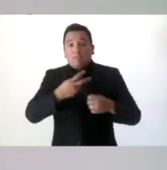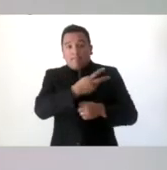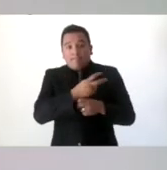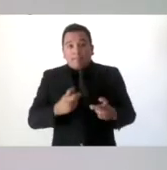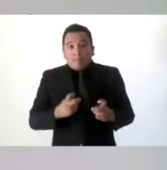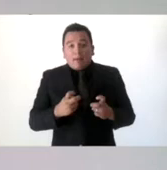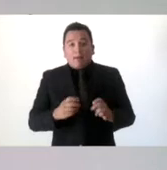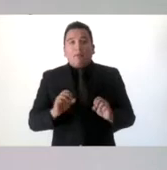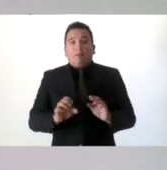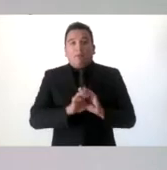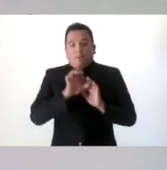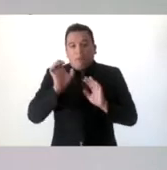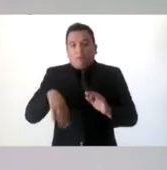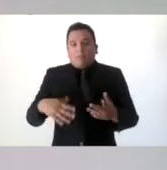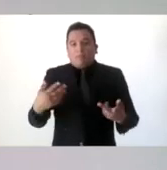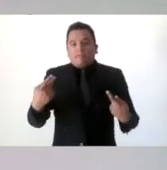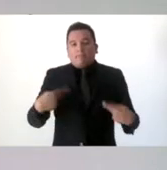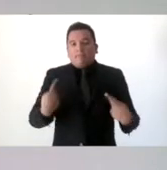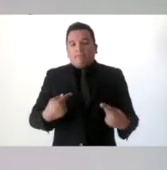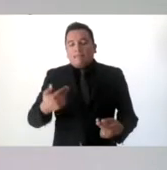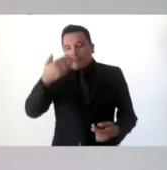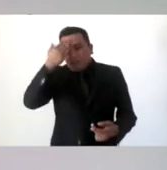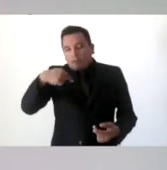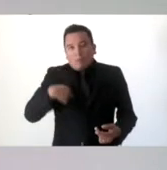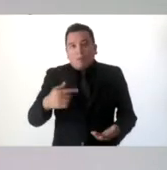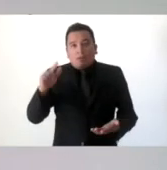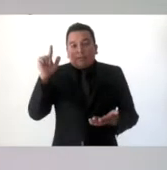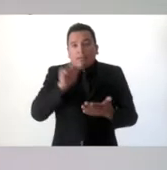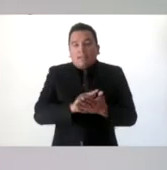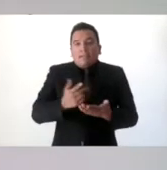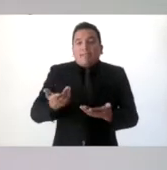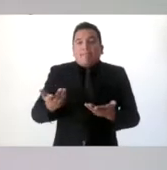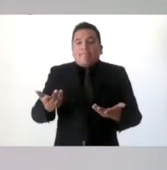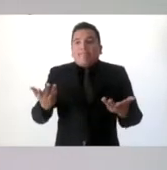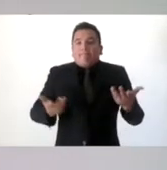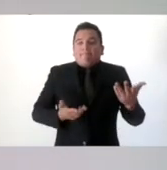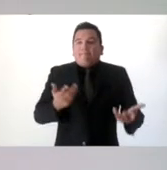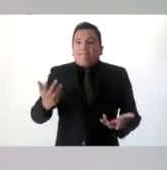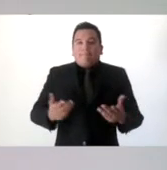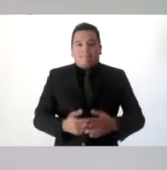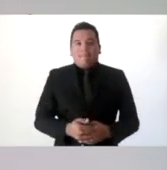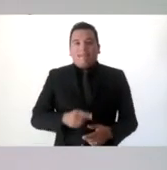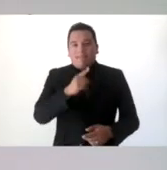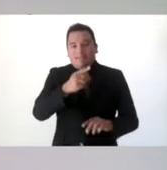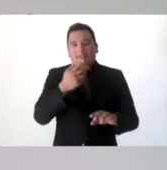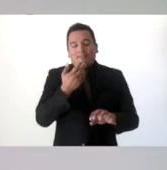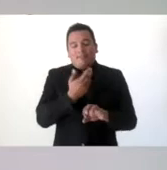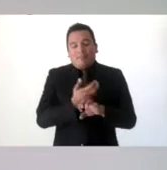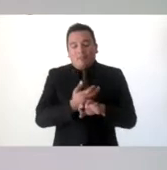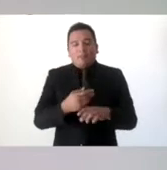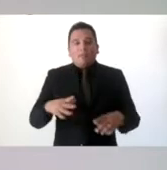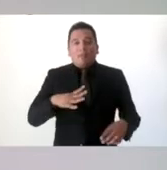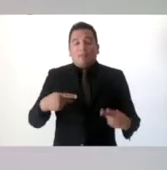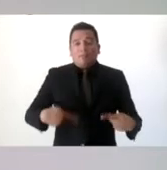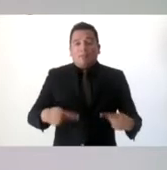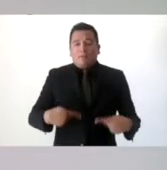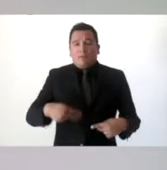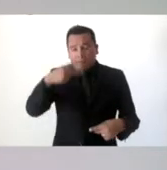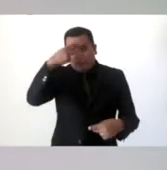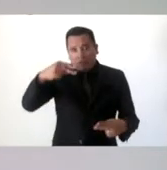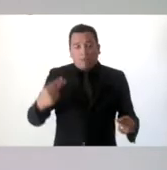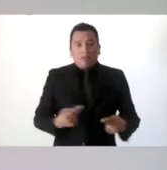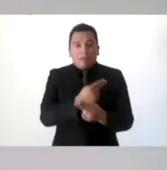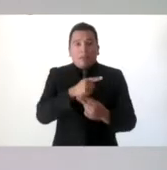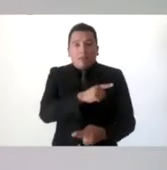ha pasado en todas las experiencias de voto desde el extranjero, pero como tú sabes, pues muchos mexicanos allá tienen miedo pues